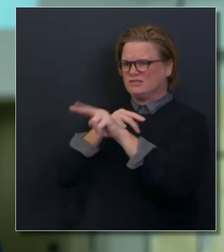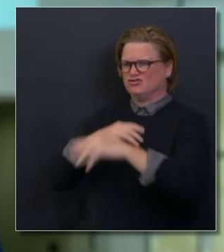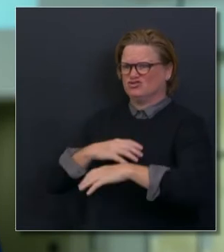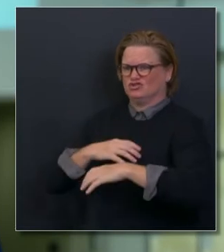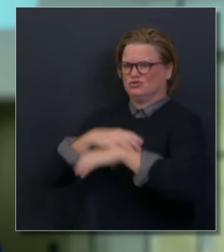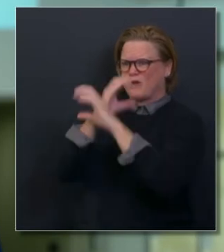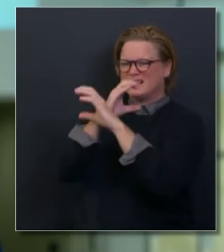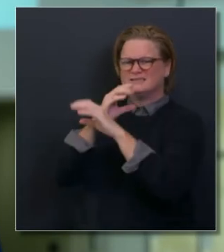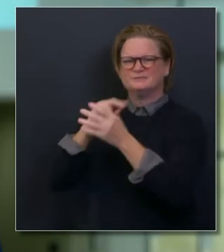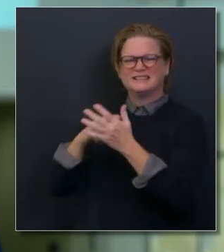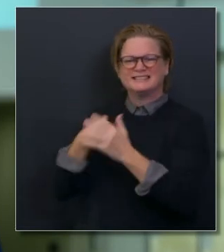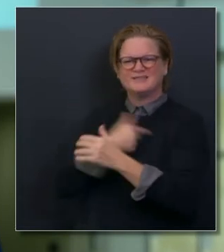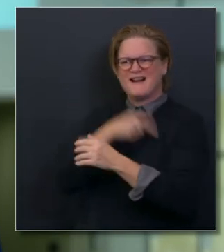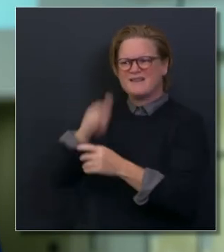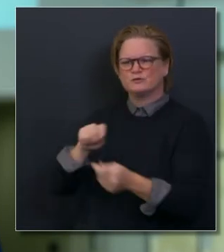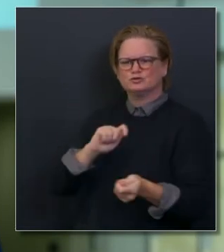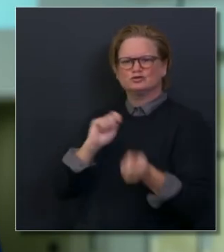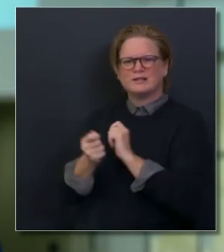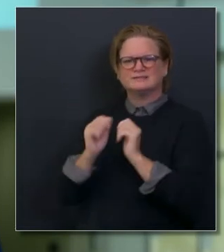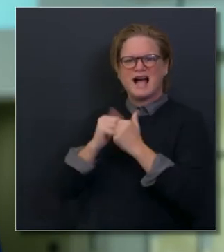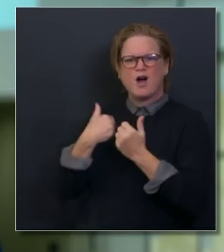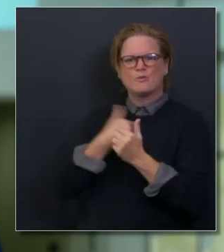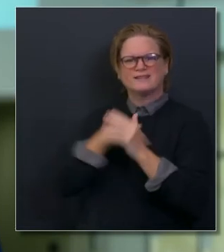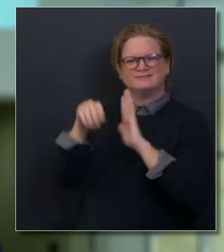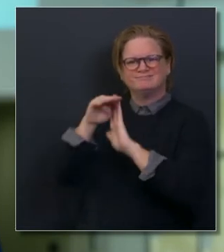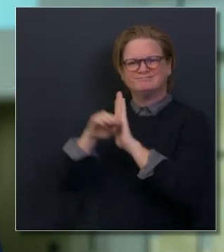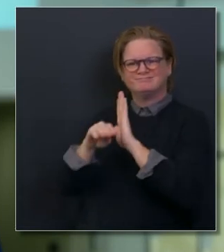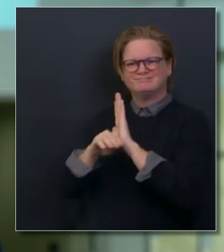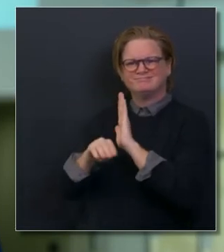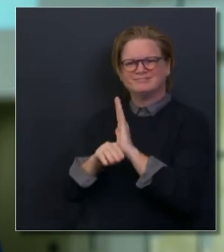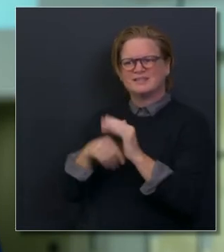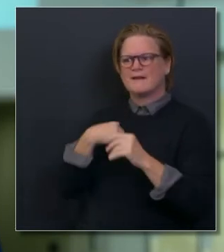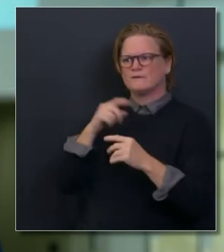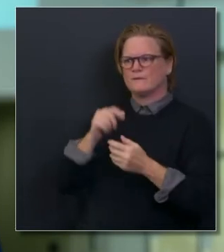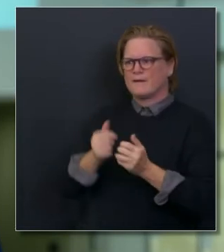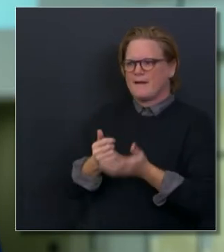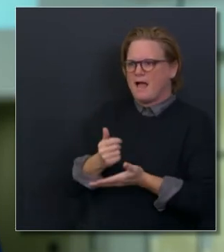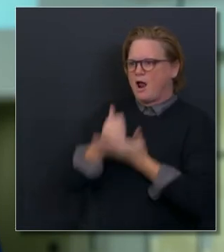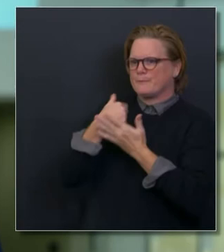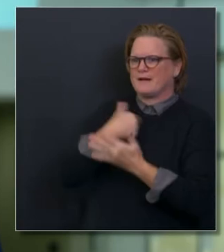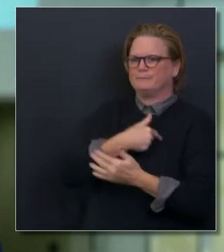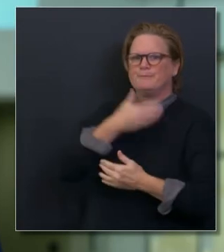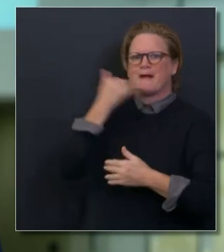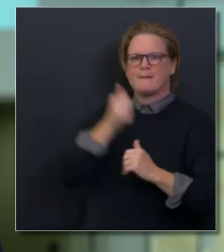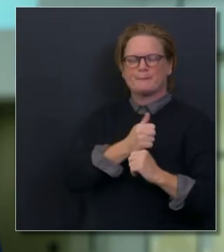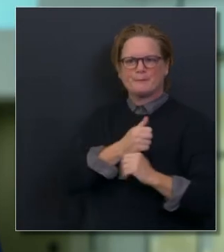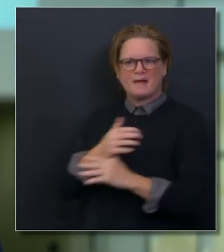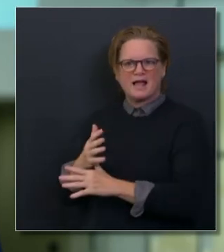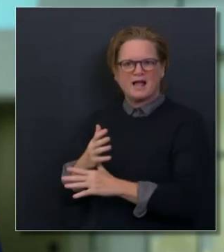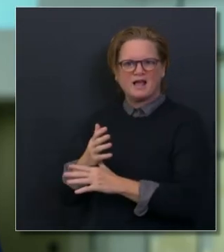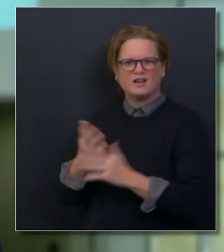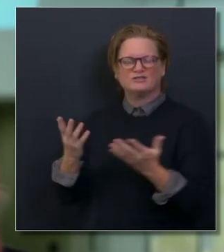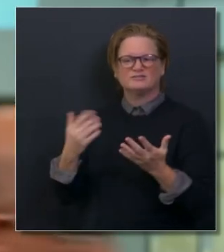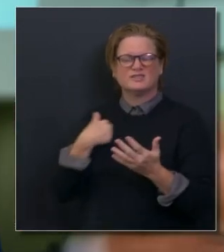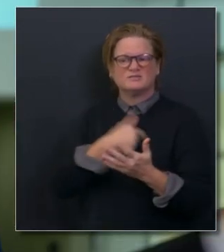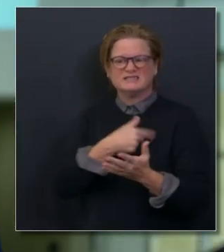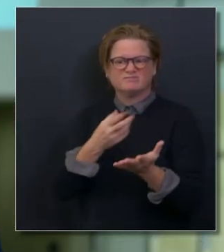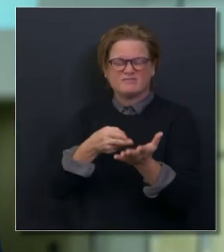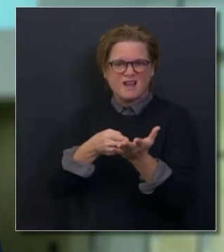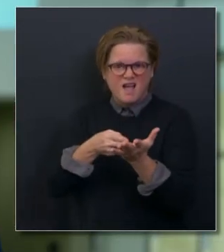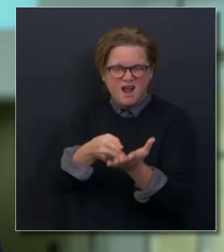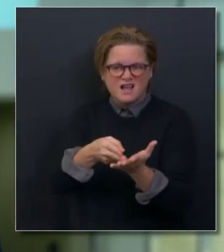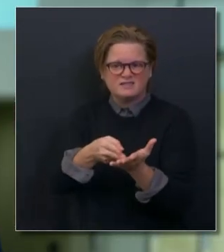cuidados médicos en crisis, pero tenemos que estar preparados con el alto nivel de integridad